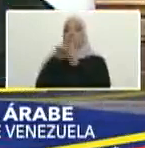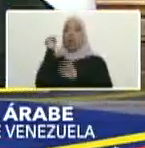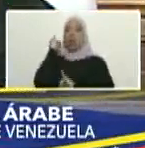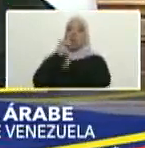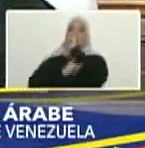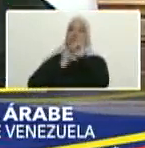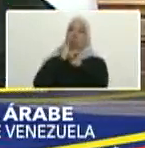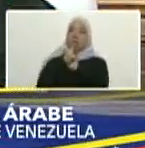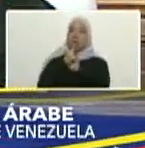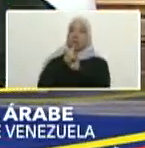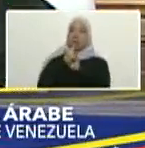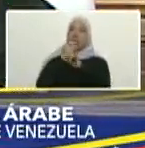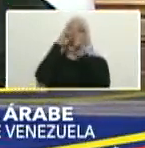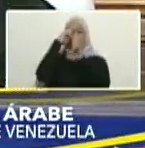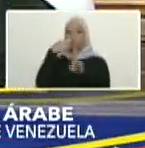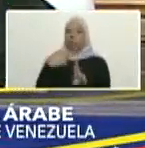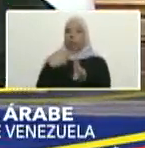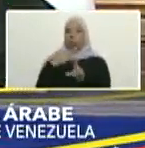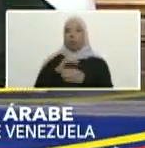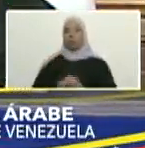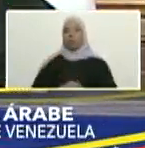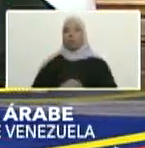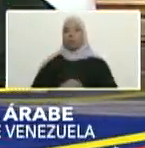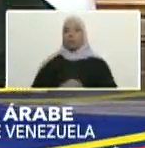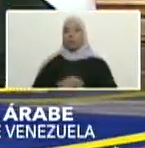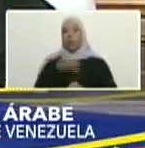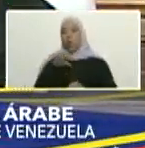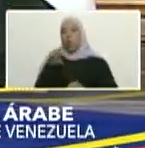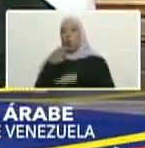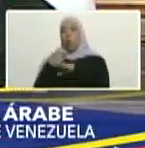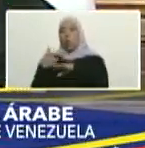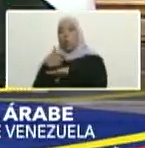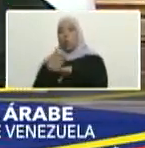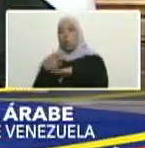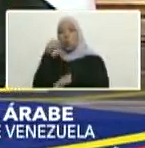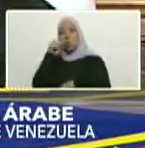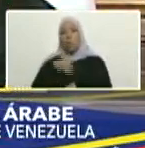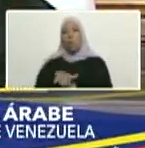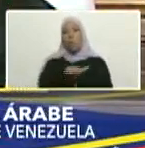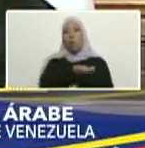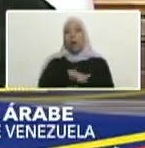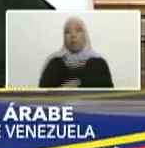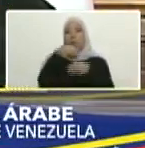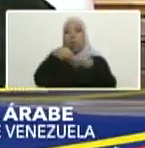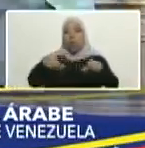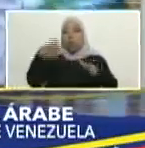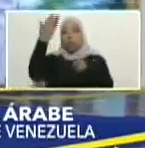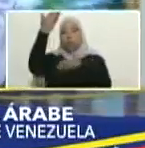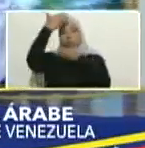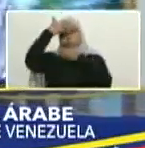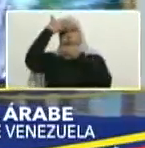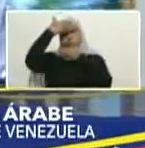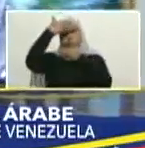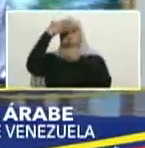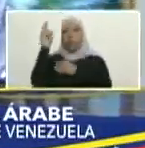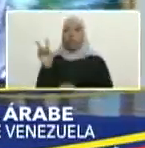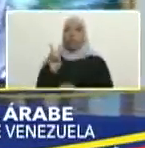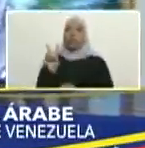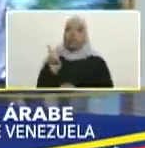internacional. Excelencia, para el gobierno del pueblo saharaui, Venezuela es